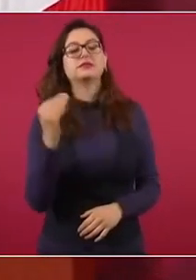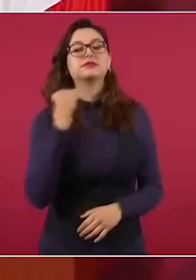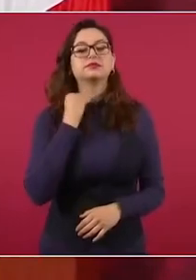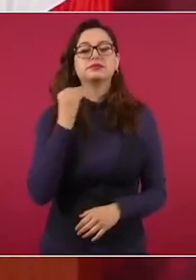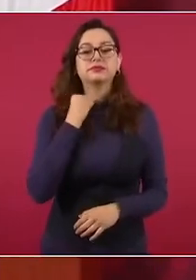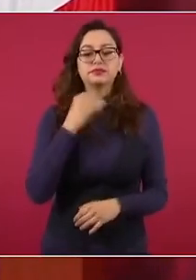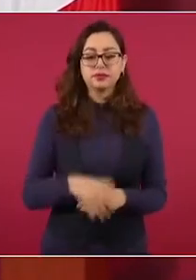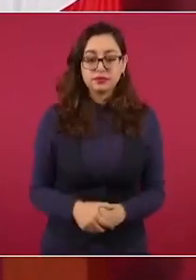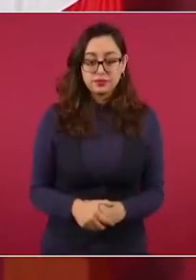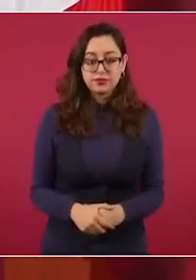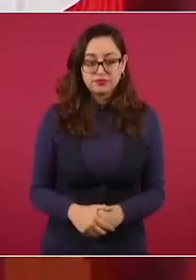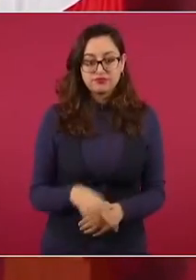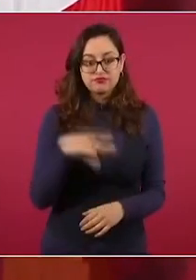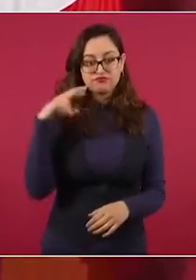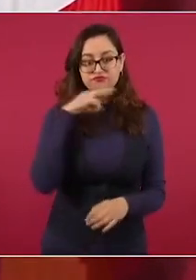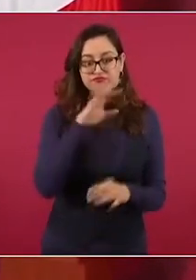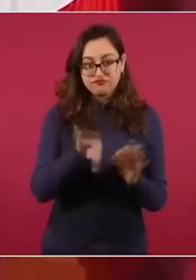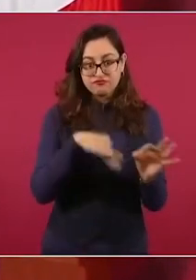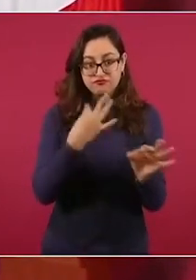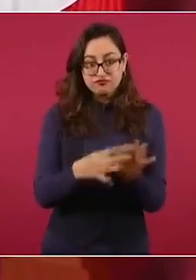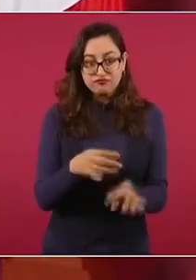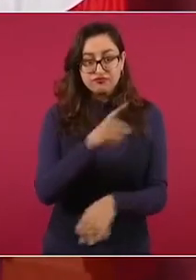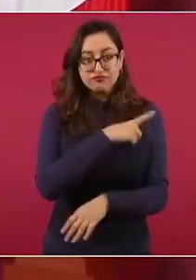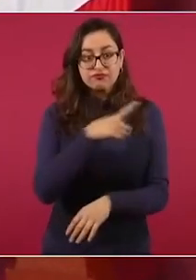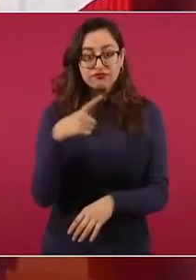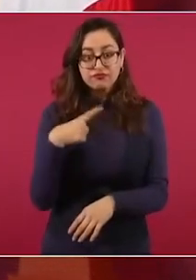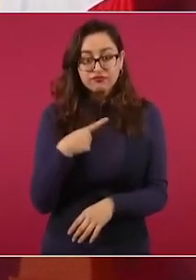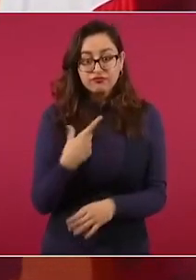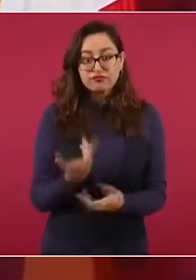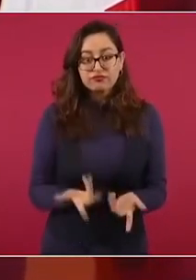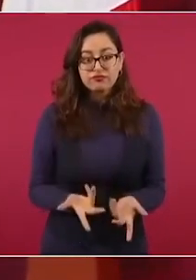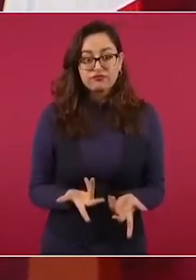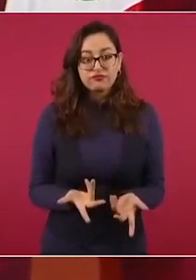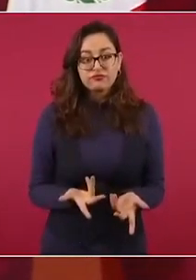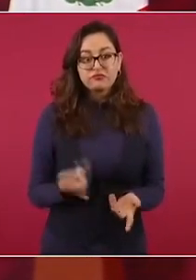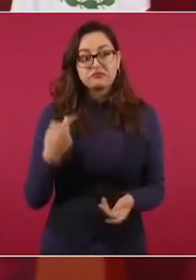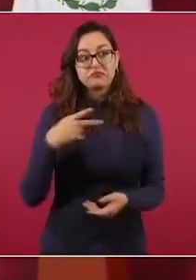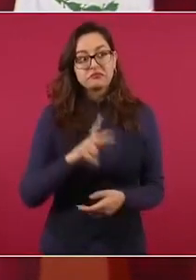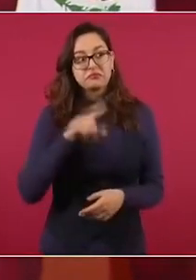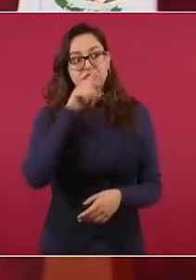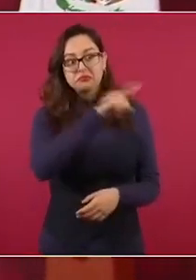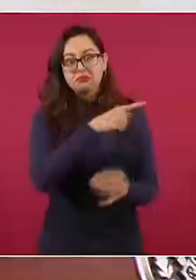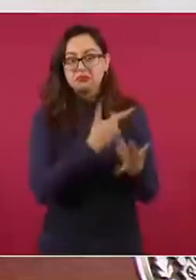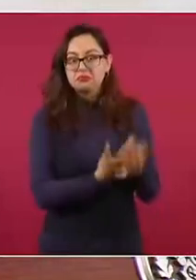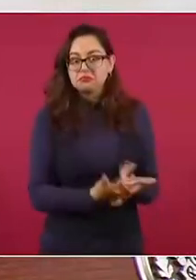y expedita. Y y ya lleva como